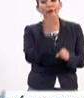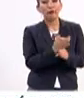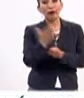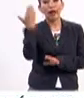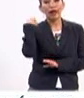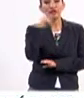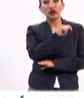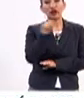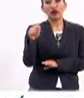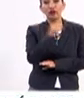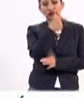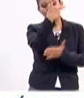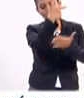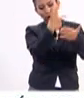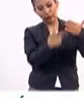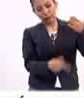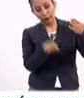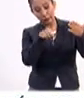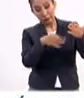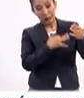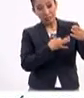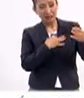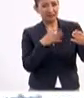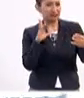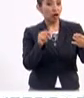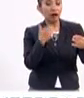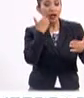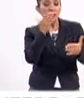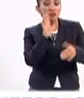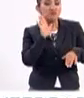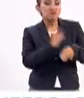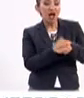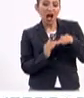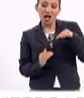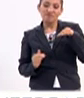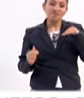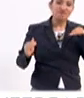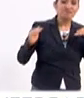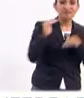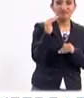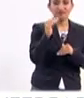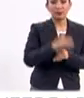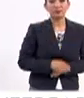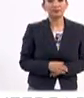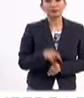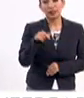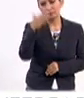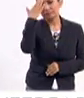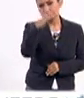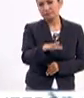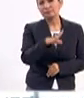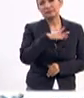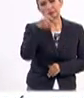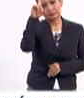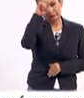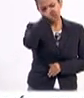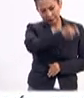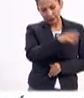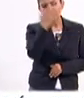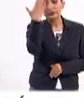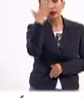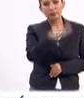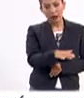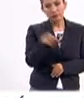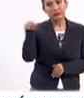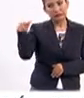ocupó en Toronto en el tablero general de medallas, sino que queremos remontar esa posición. Sabemos que está difícil, sabemos